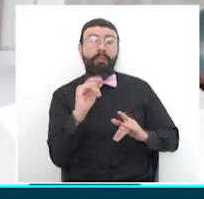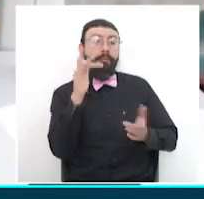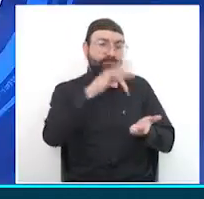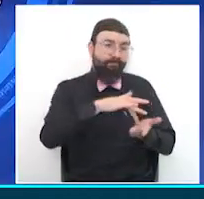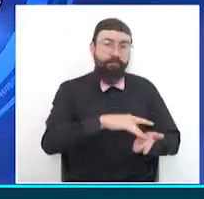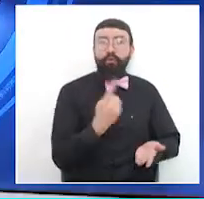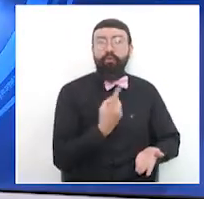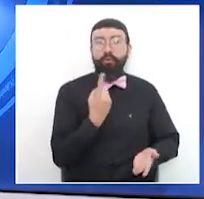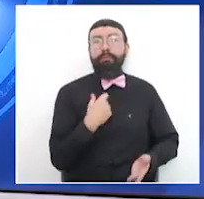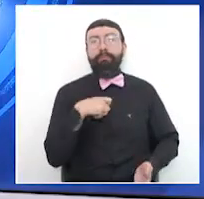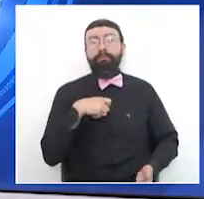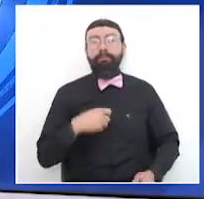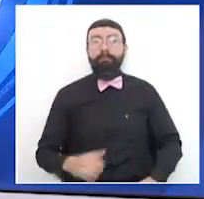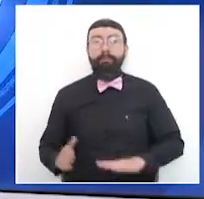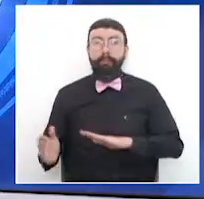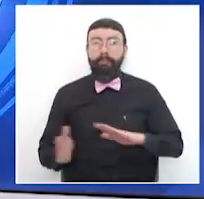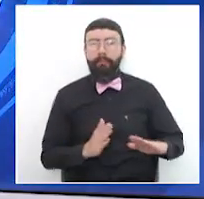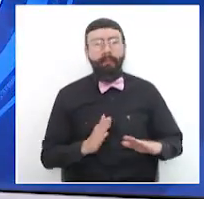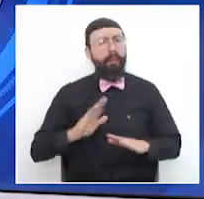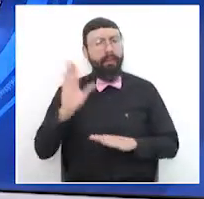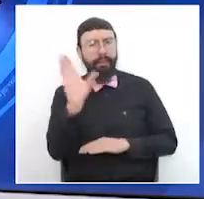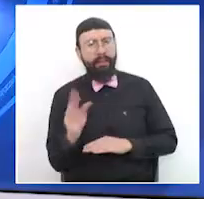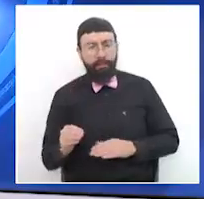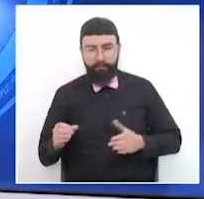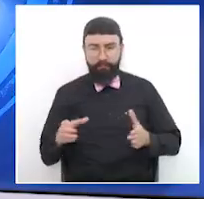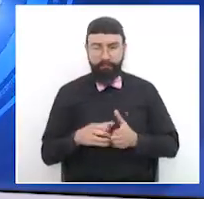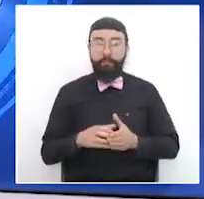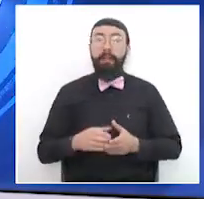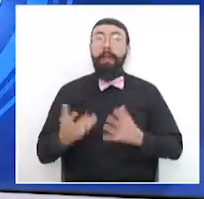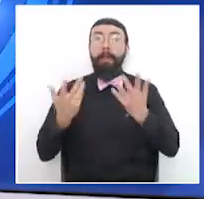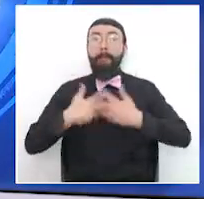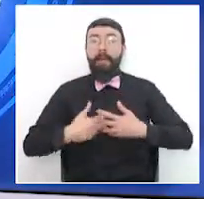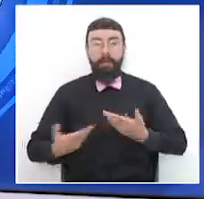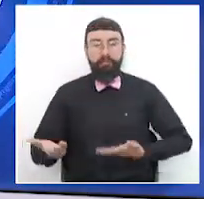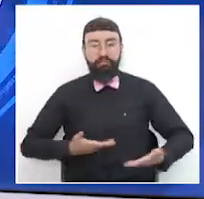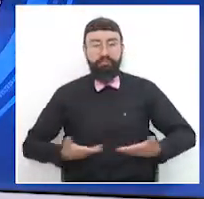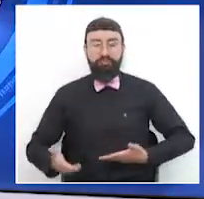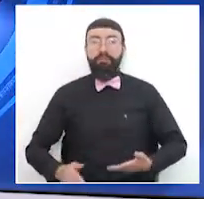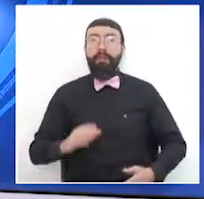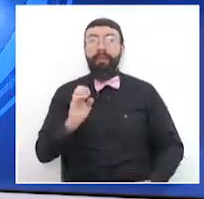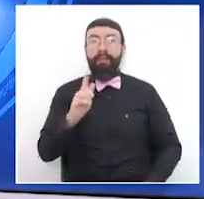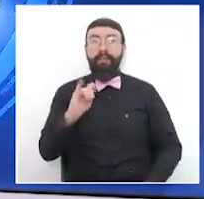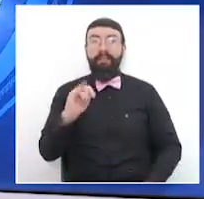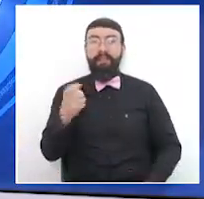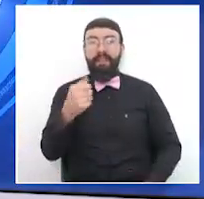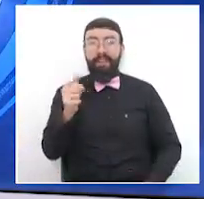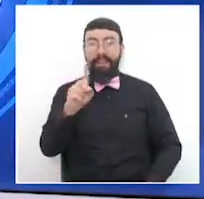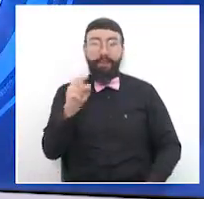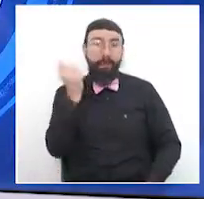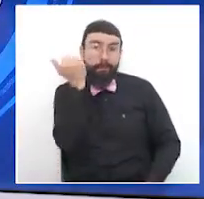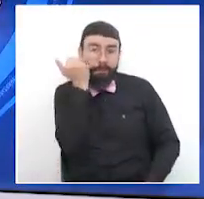pandemia. En el Quindío, usuarios de la empresa de servicios públicos Efigas expresaron su descontento frente a las alzas sin aparente